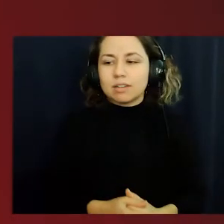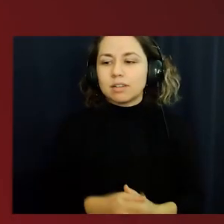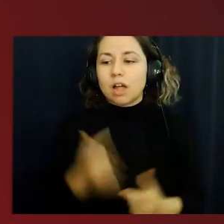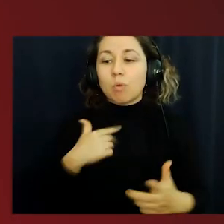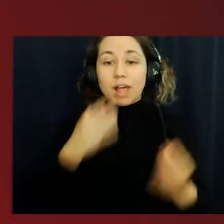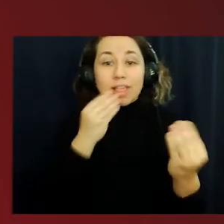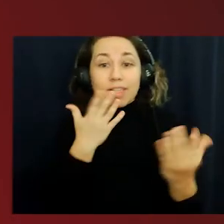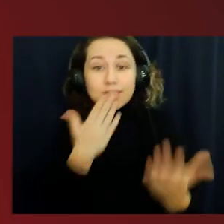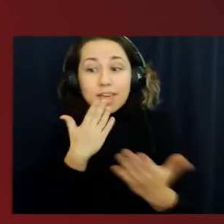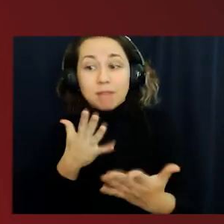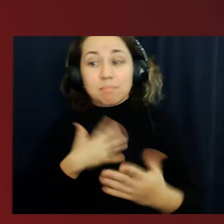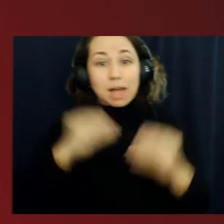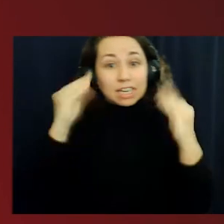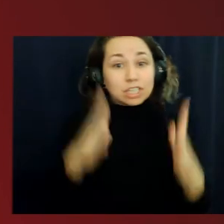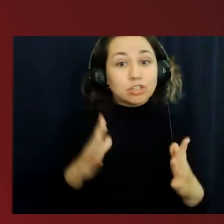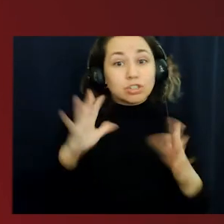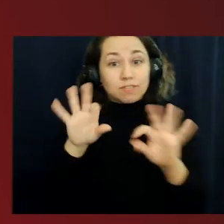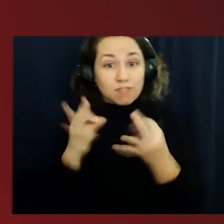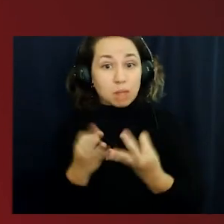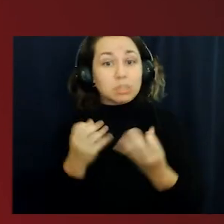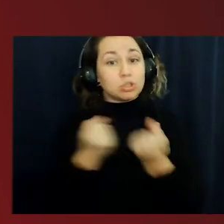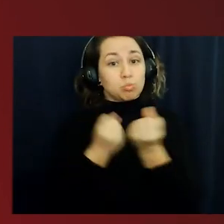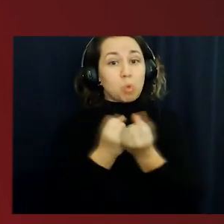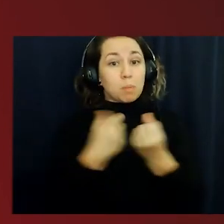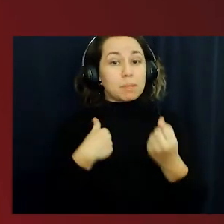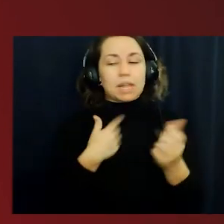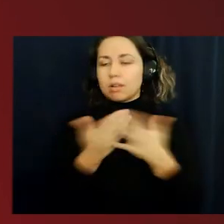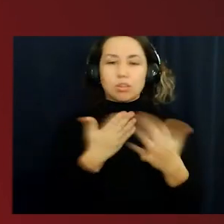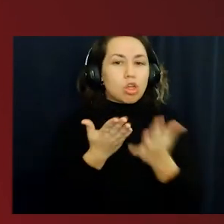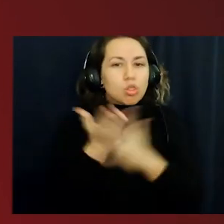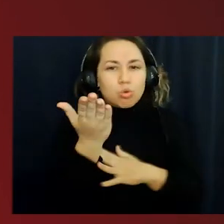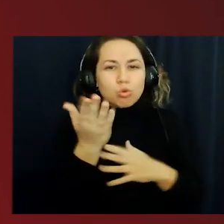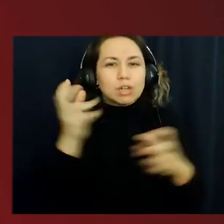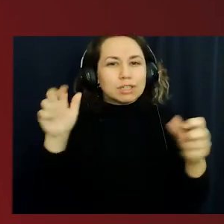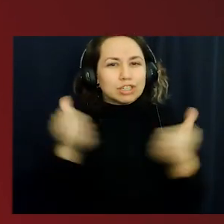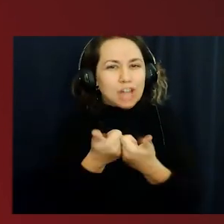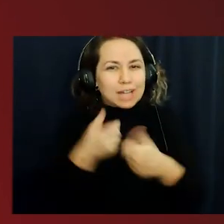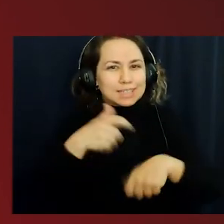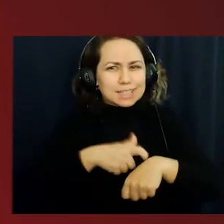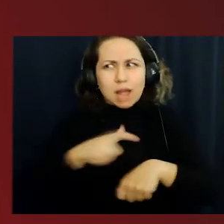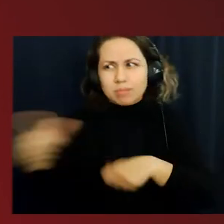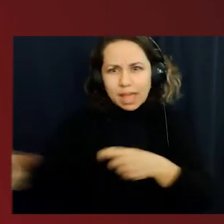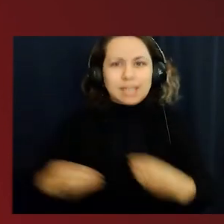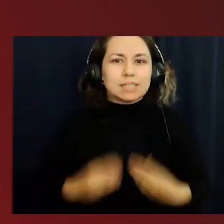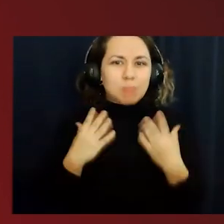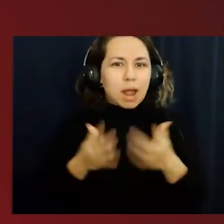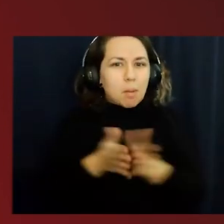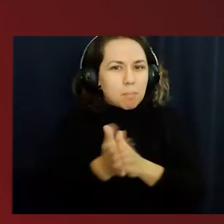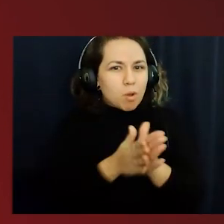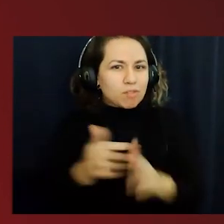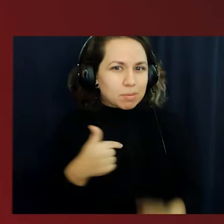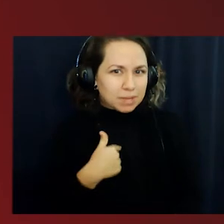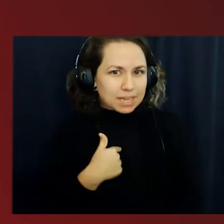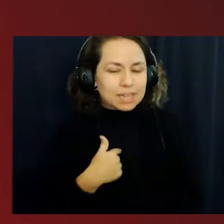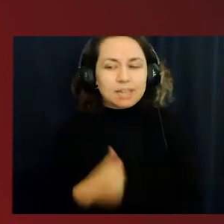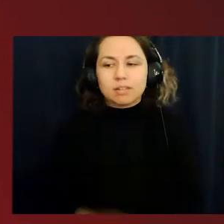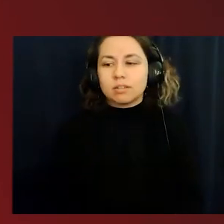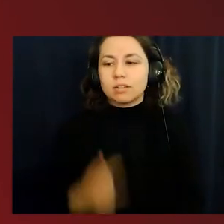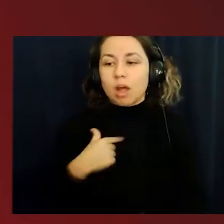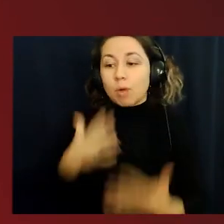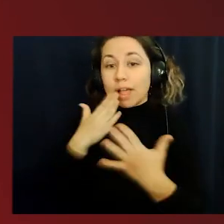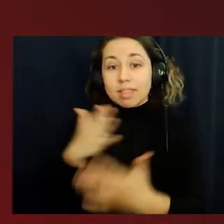Quiero agradecer a mis maestros, mi familia, por apoyarme. Aún a pesar de los tiempos difíciles, siguen inspirándome y